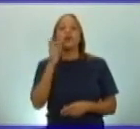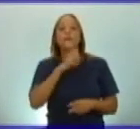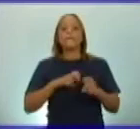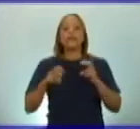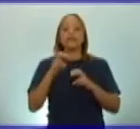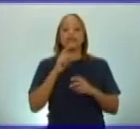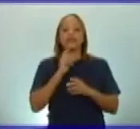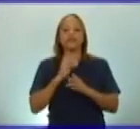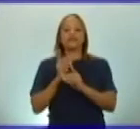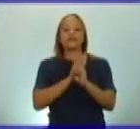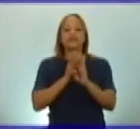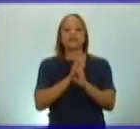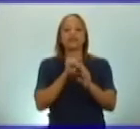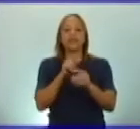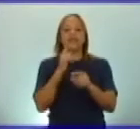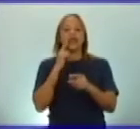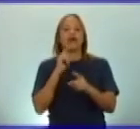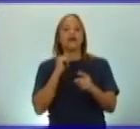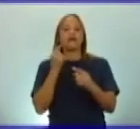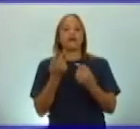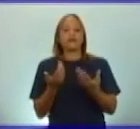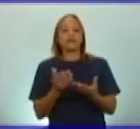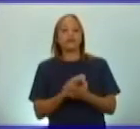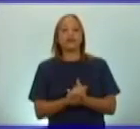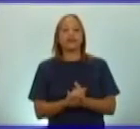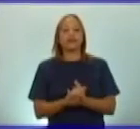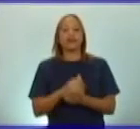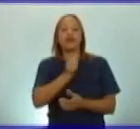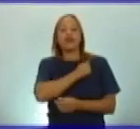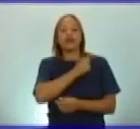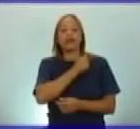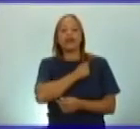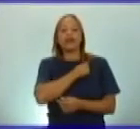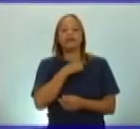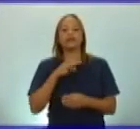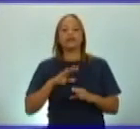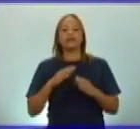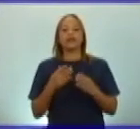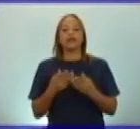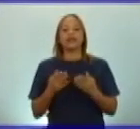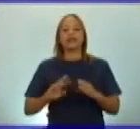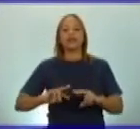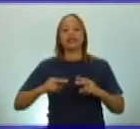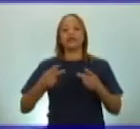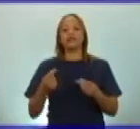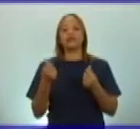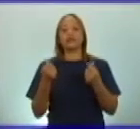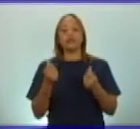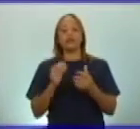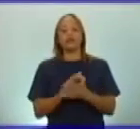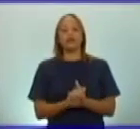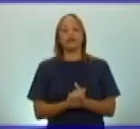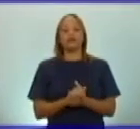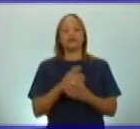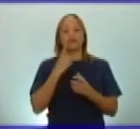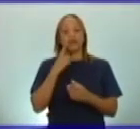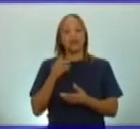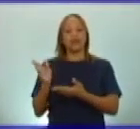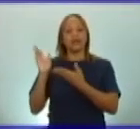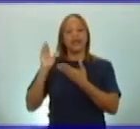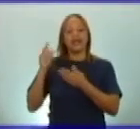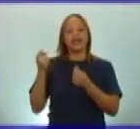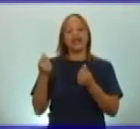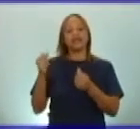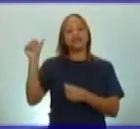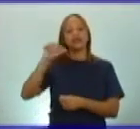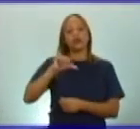objetivos, que también está en la página 52 de esto. No es importante que ustedes lo anoten. Lo que sí quiero es que vean las siguientes láminas que les presento. Las